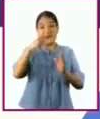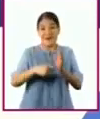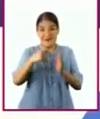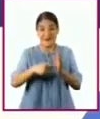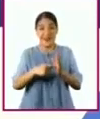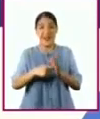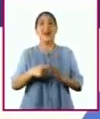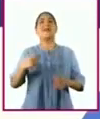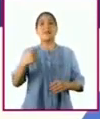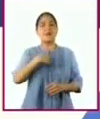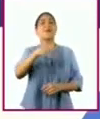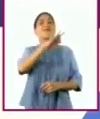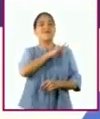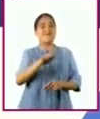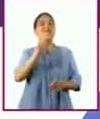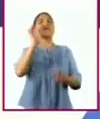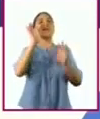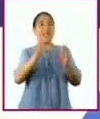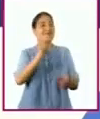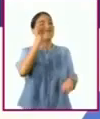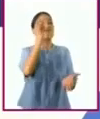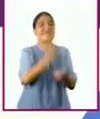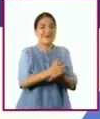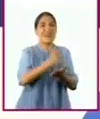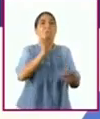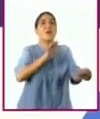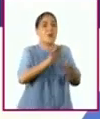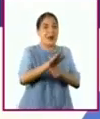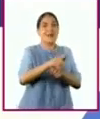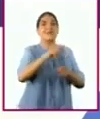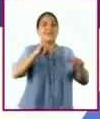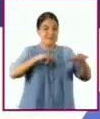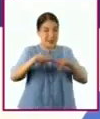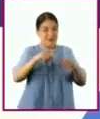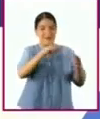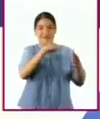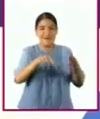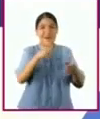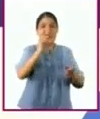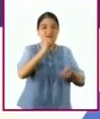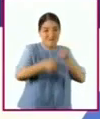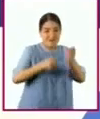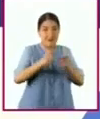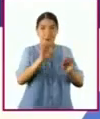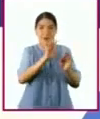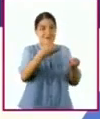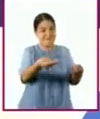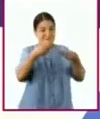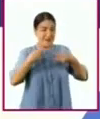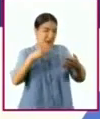que ya podría identificar los elementos en cualquier mapa que llegue a mis manos.